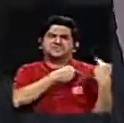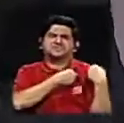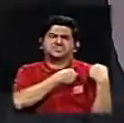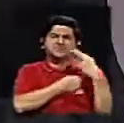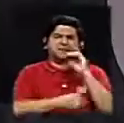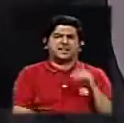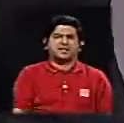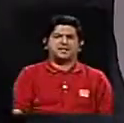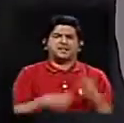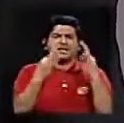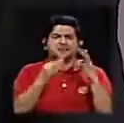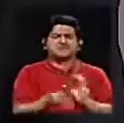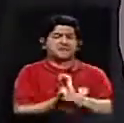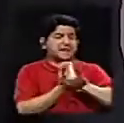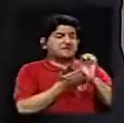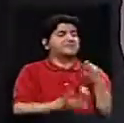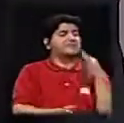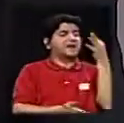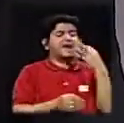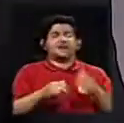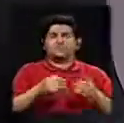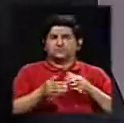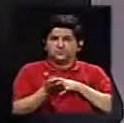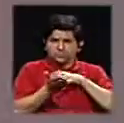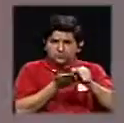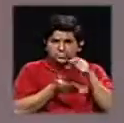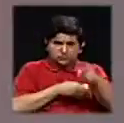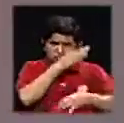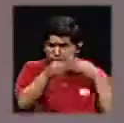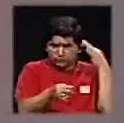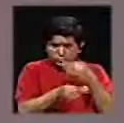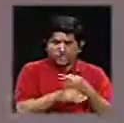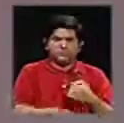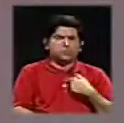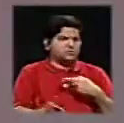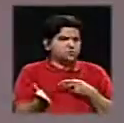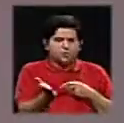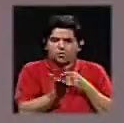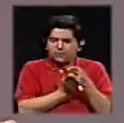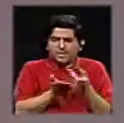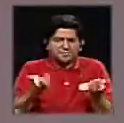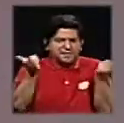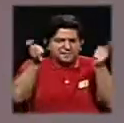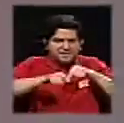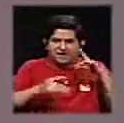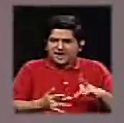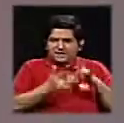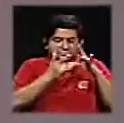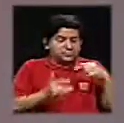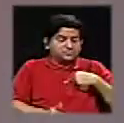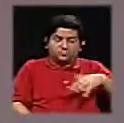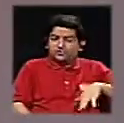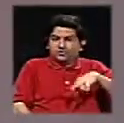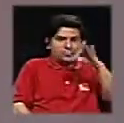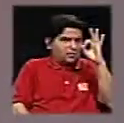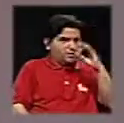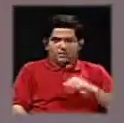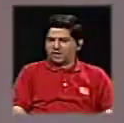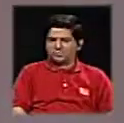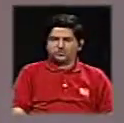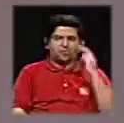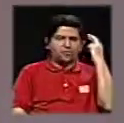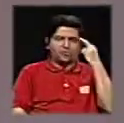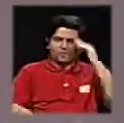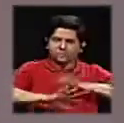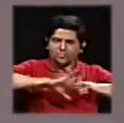sobre la prevención de futuros daños de este tipo? Yo honestamente, en este caso en particular, no encuentro una